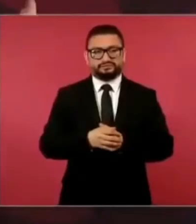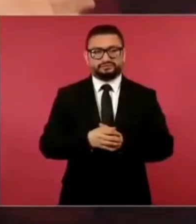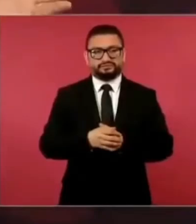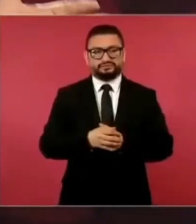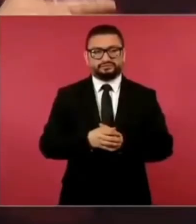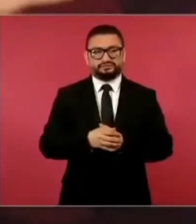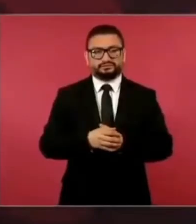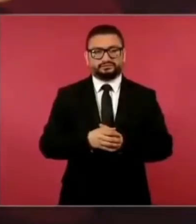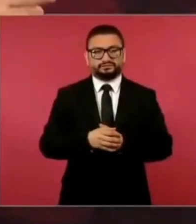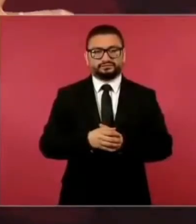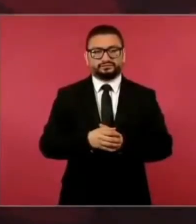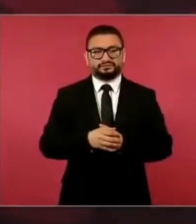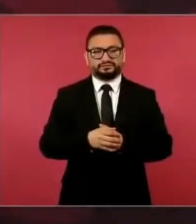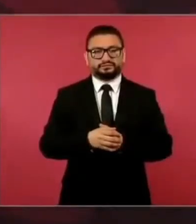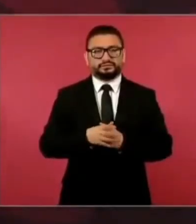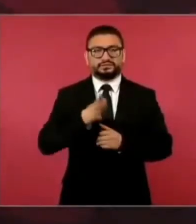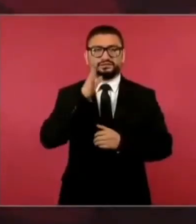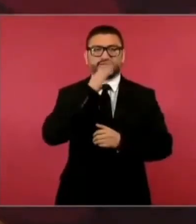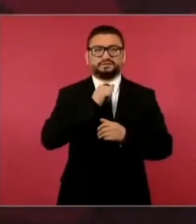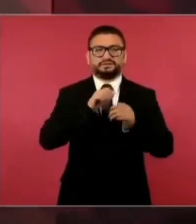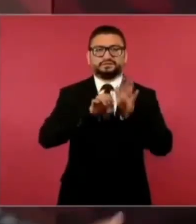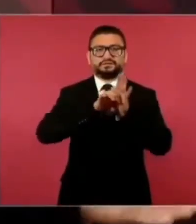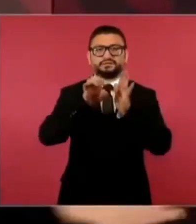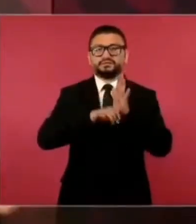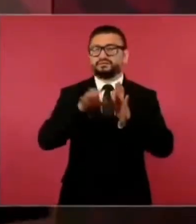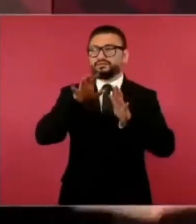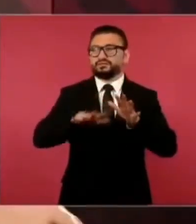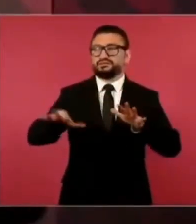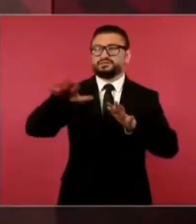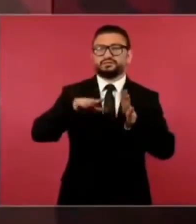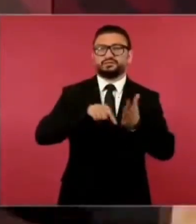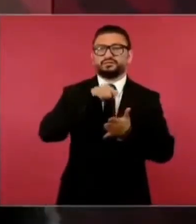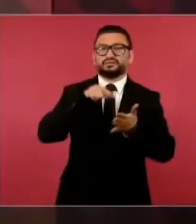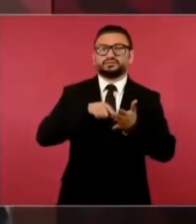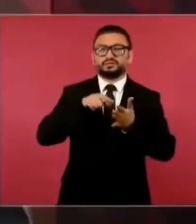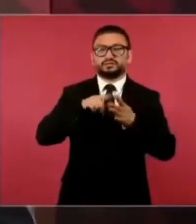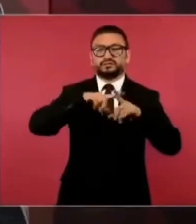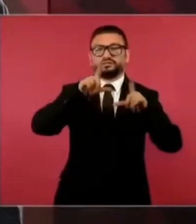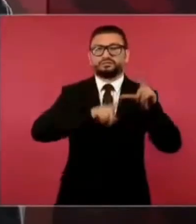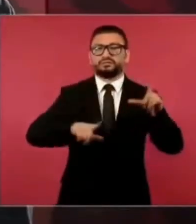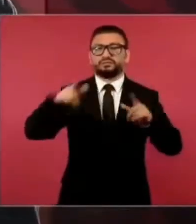que no haya cobertura de telefonía celular en todo el país,